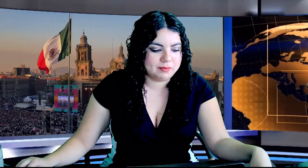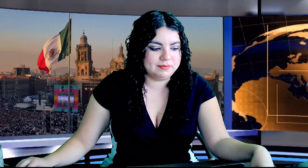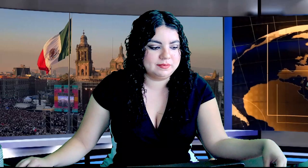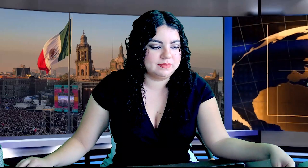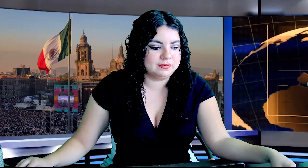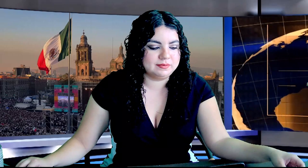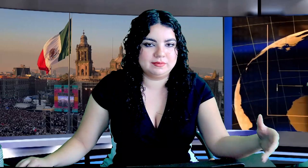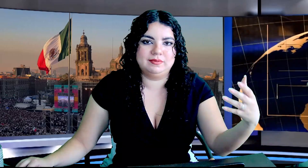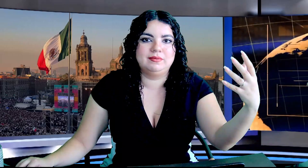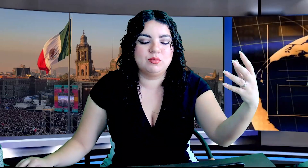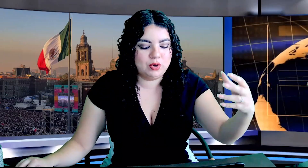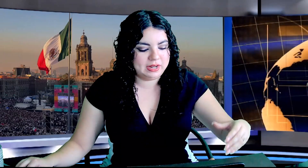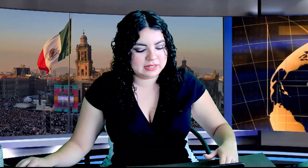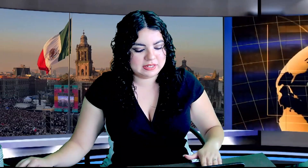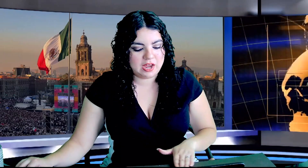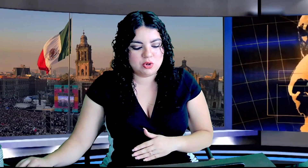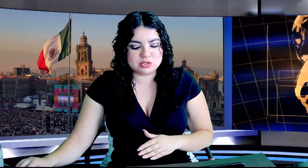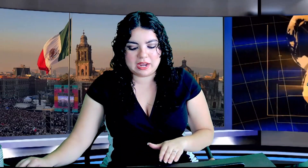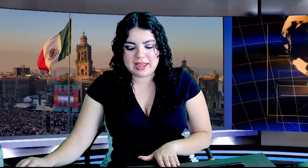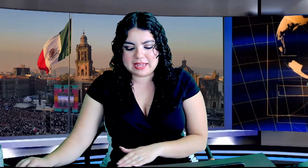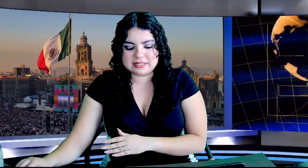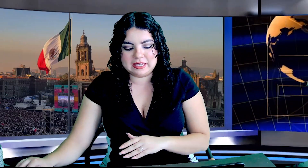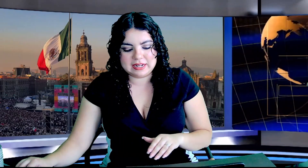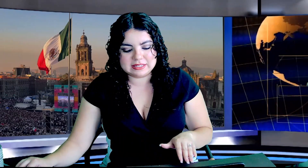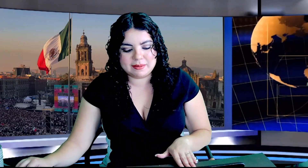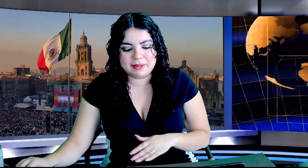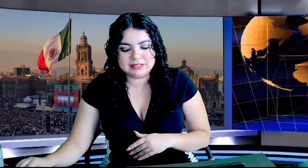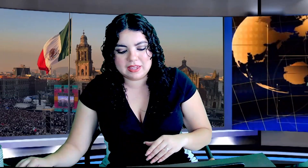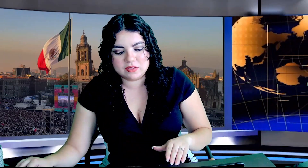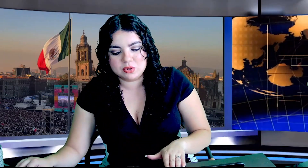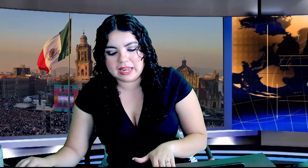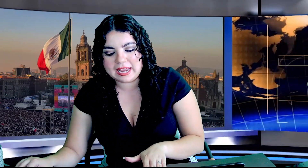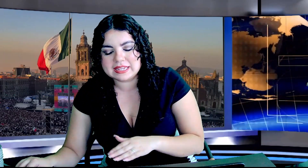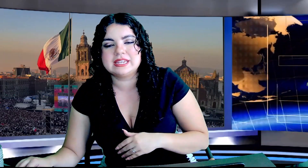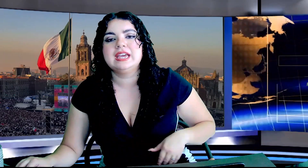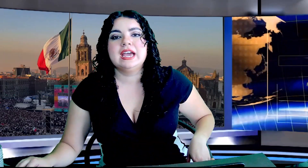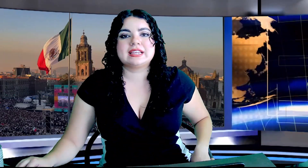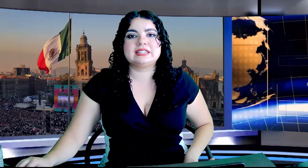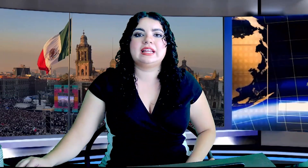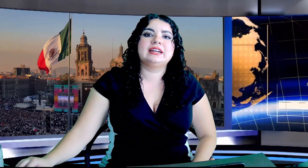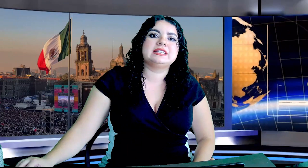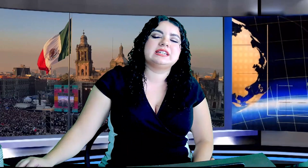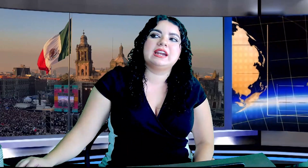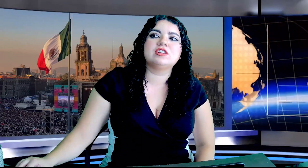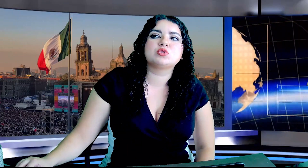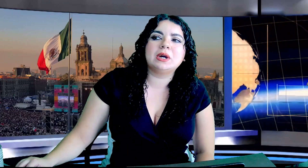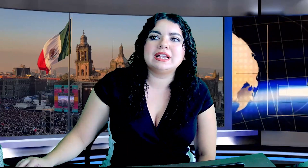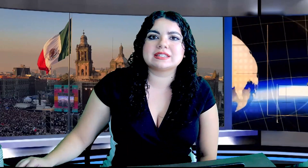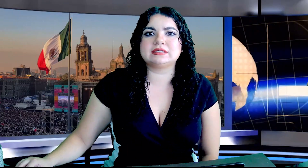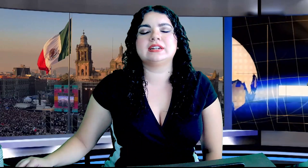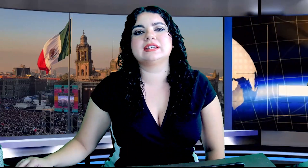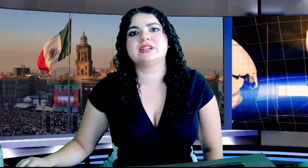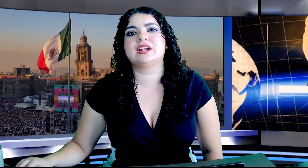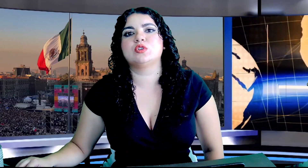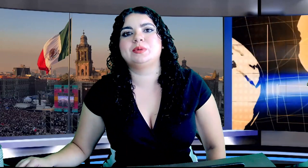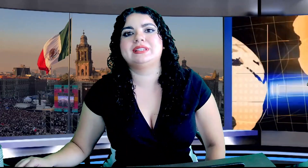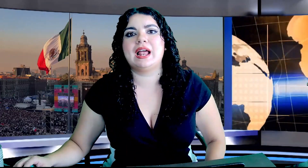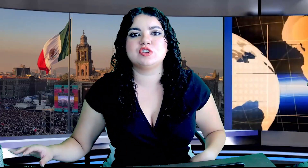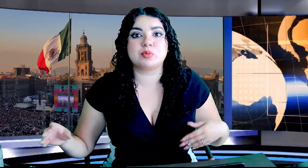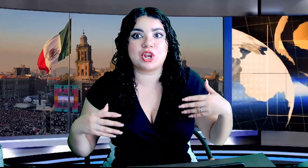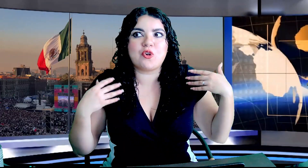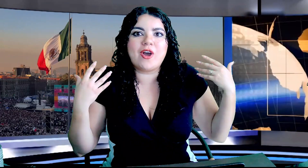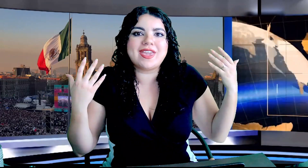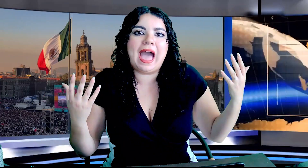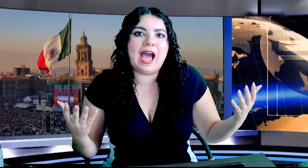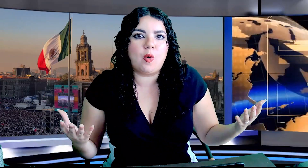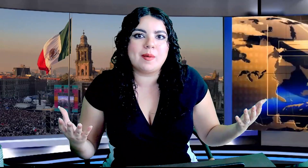son muy necesarios? ¿Qué le hace que le estén batallando? ¿Qué le hace que se tengan que cerrar escuelas, que se tengan que cerrar hospitales